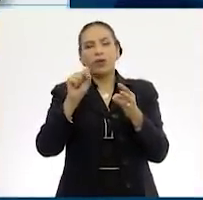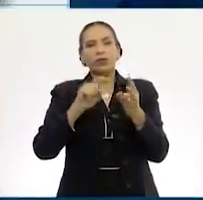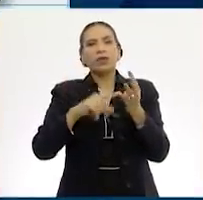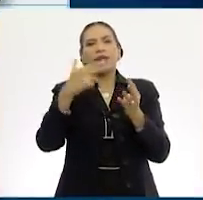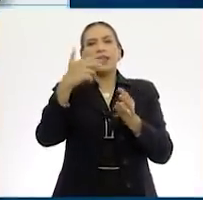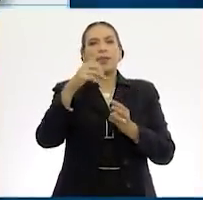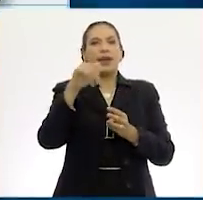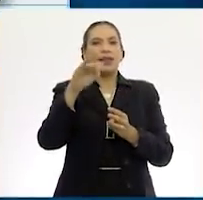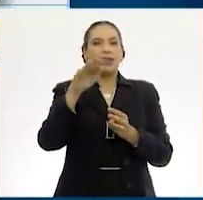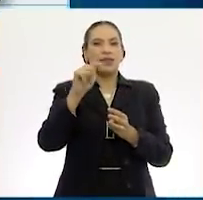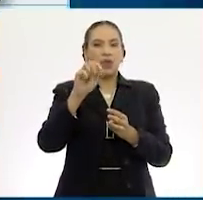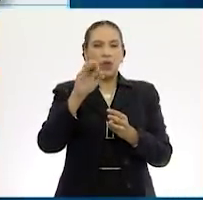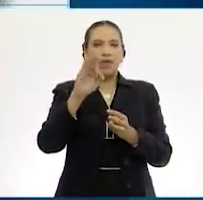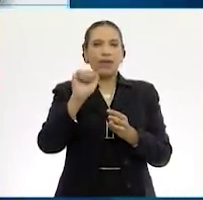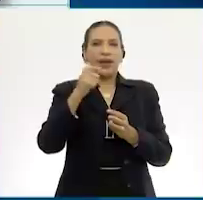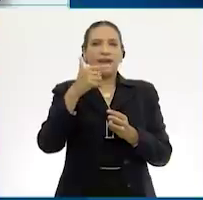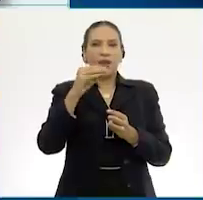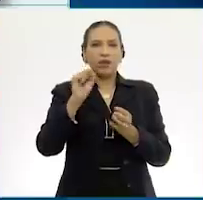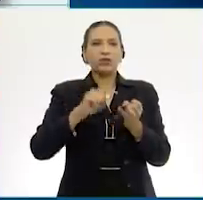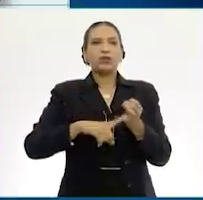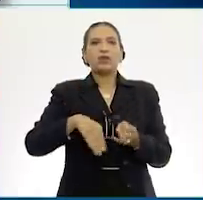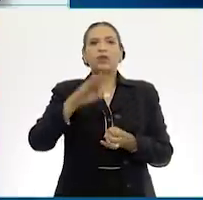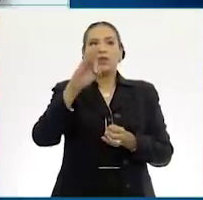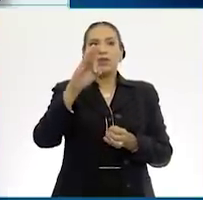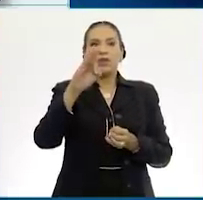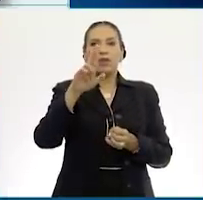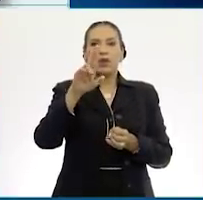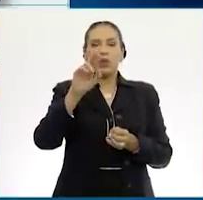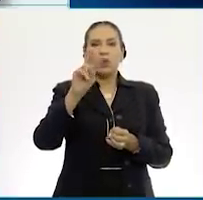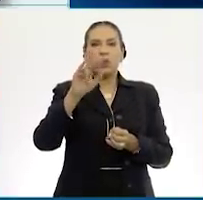hematófagos y frugívoros.